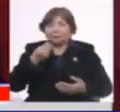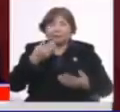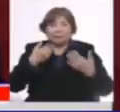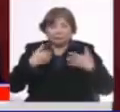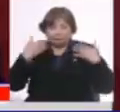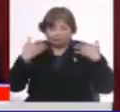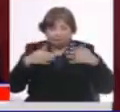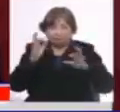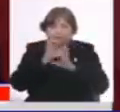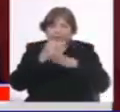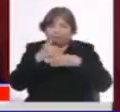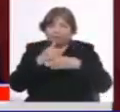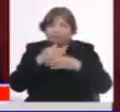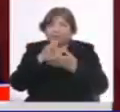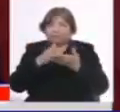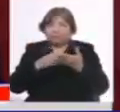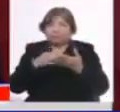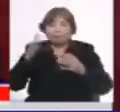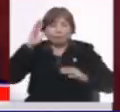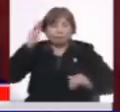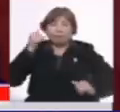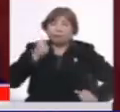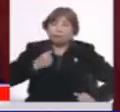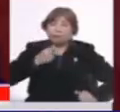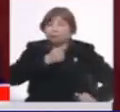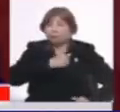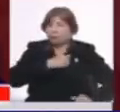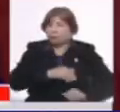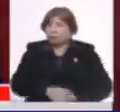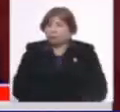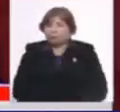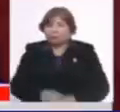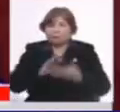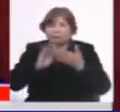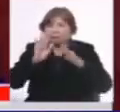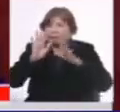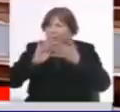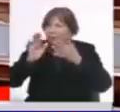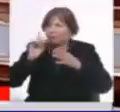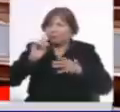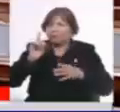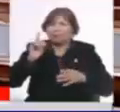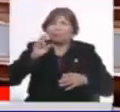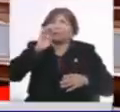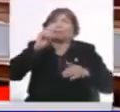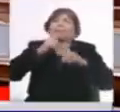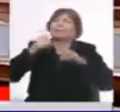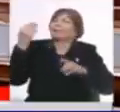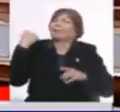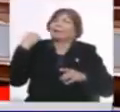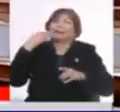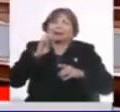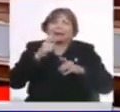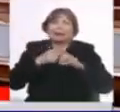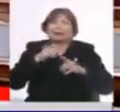ya había formado parte de la policía y es un... Perdón, le pregunto por el ministro, el exministro